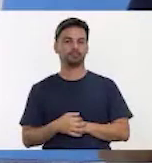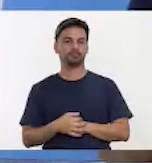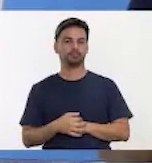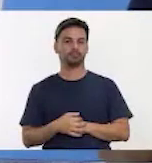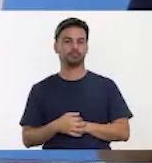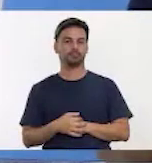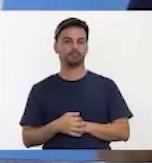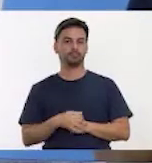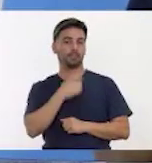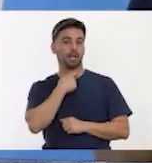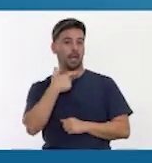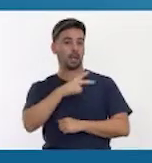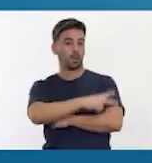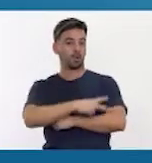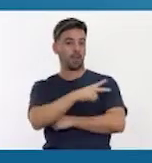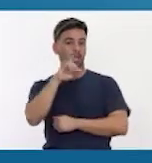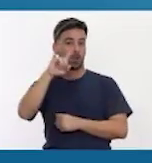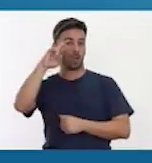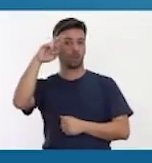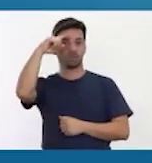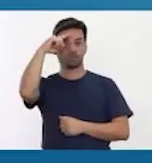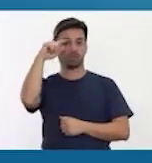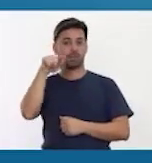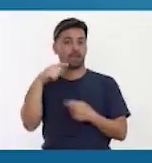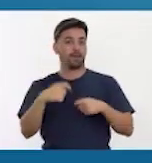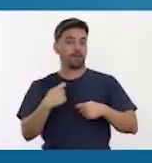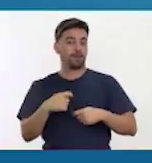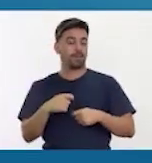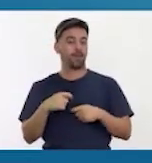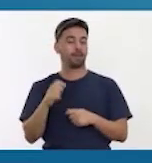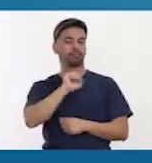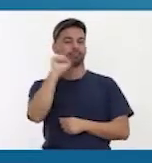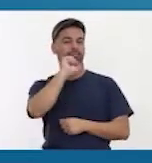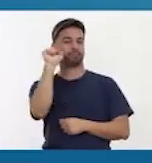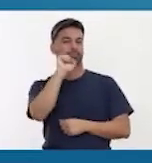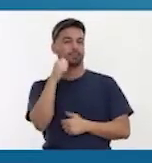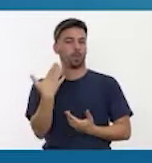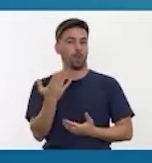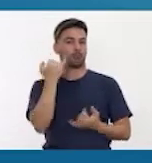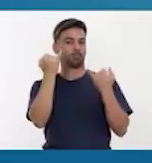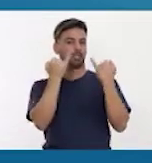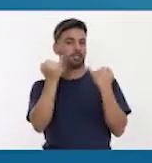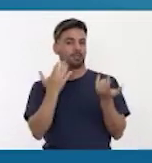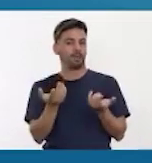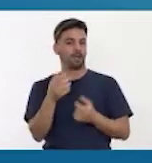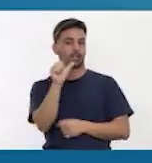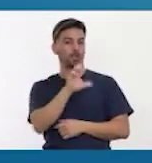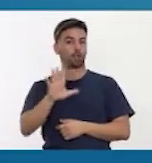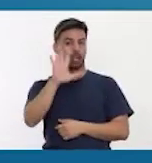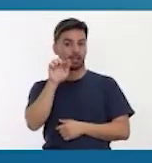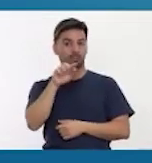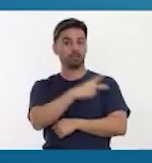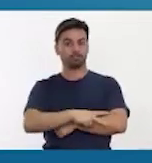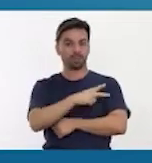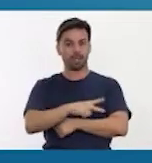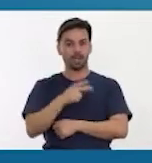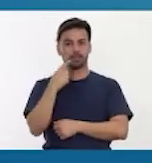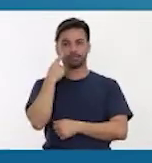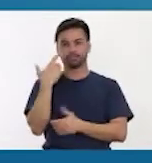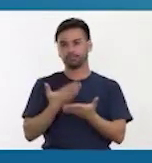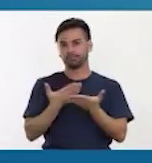En el caso de la Unión Soviética, deben destacar los logros del socialismo en este país que ponen en evidencia las